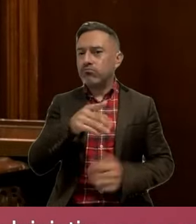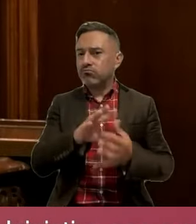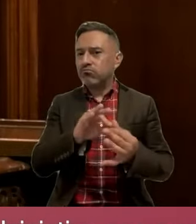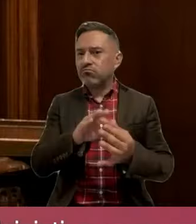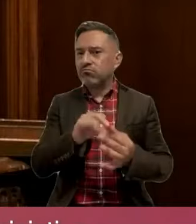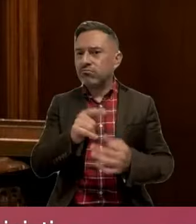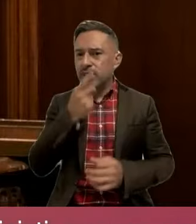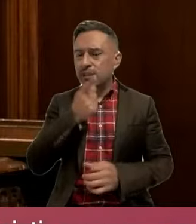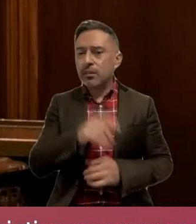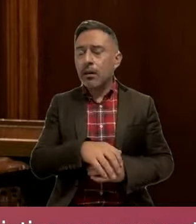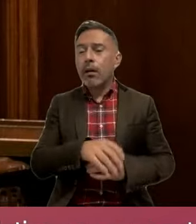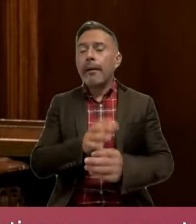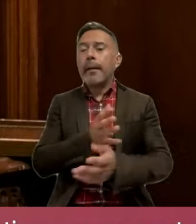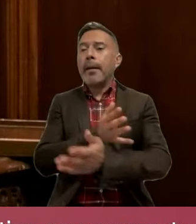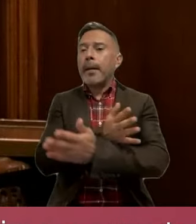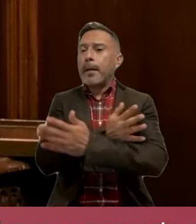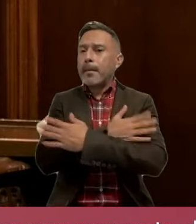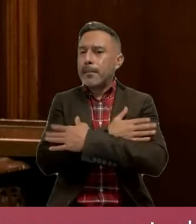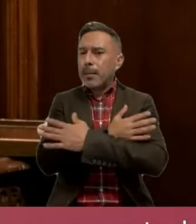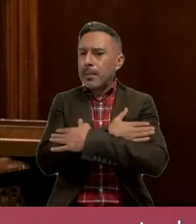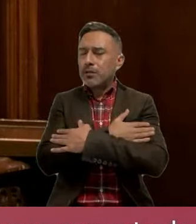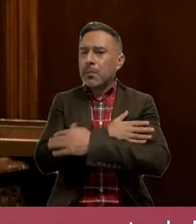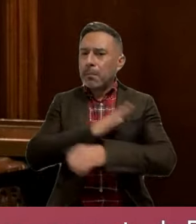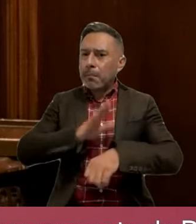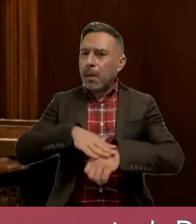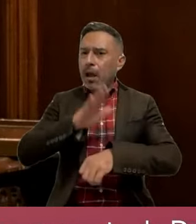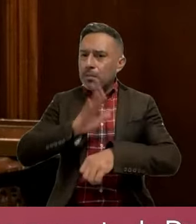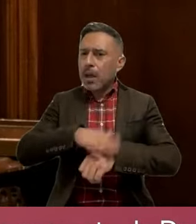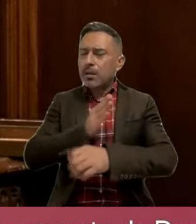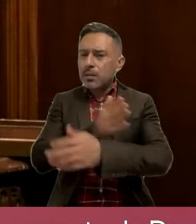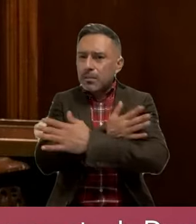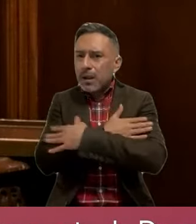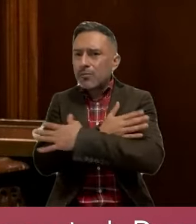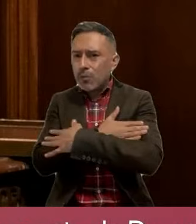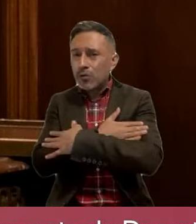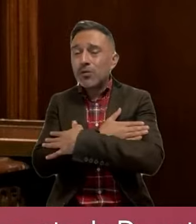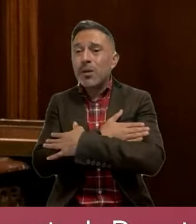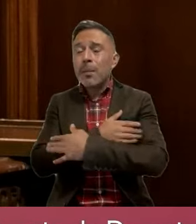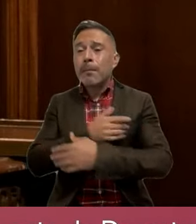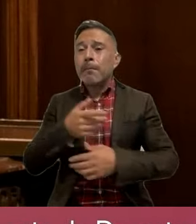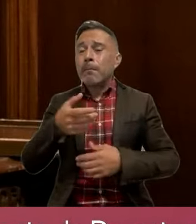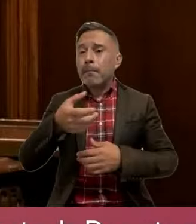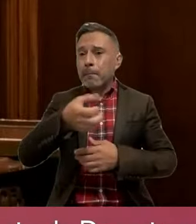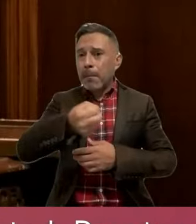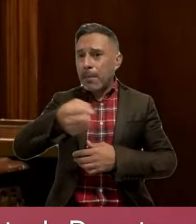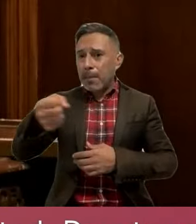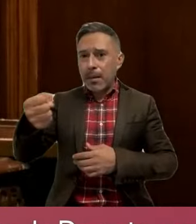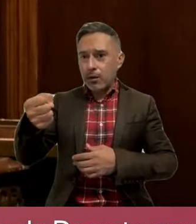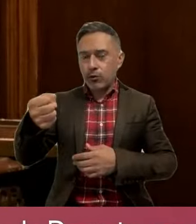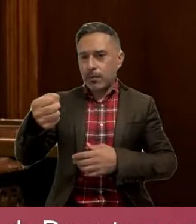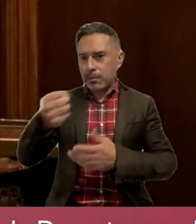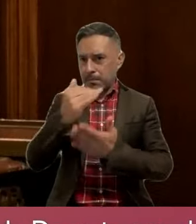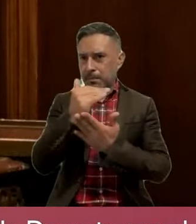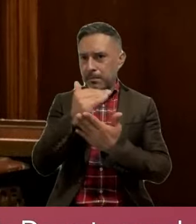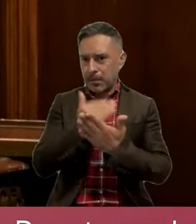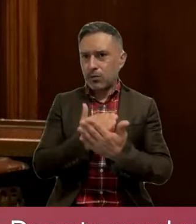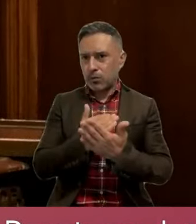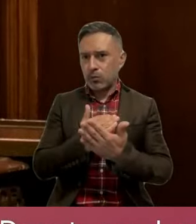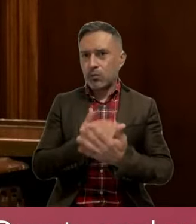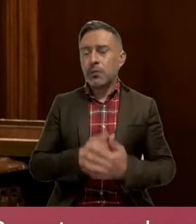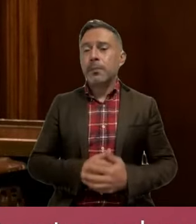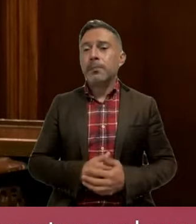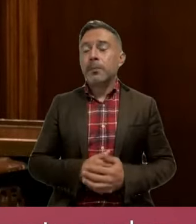más abrazos, menos balazos. Y creemos también que la